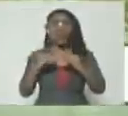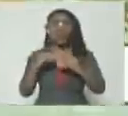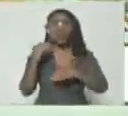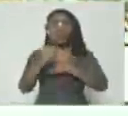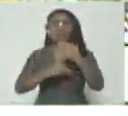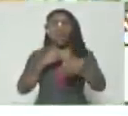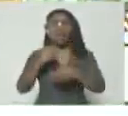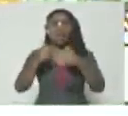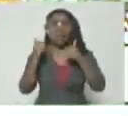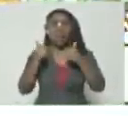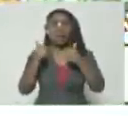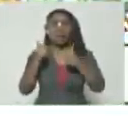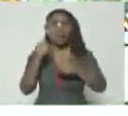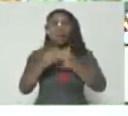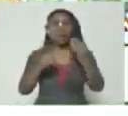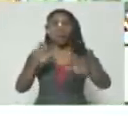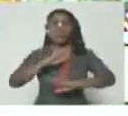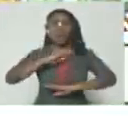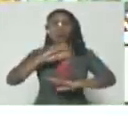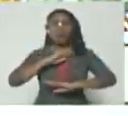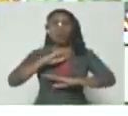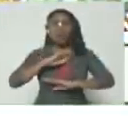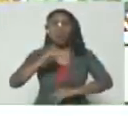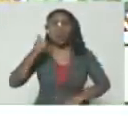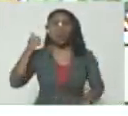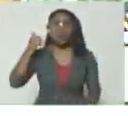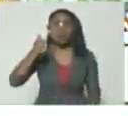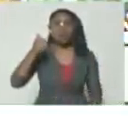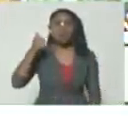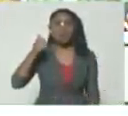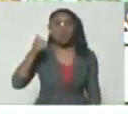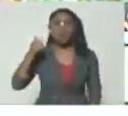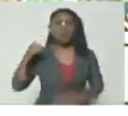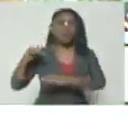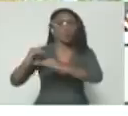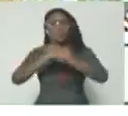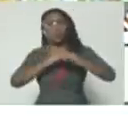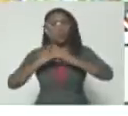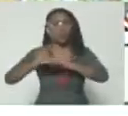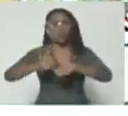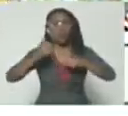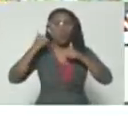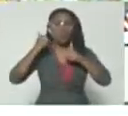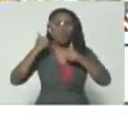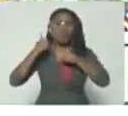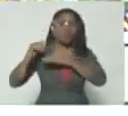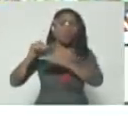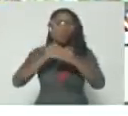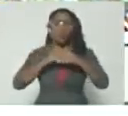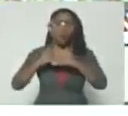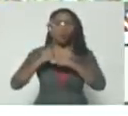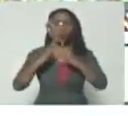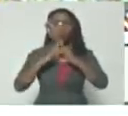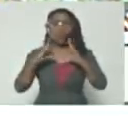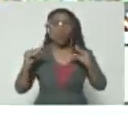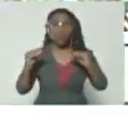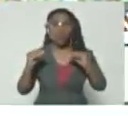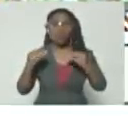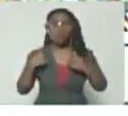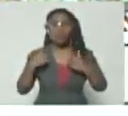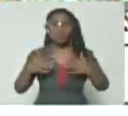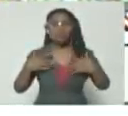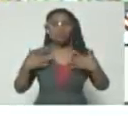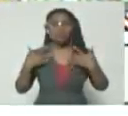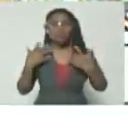bien será para beneficio y bien colectivo, para el bien común, para el bienestar de todos. A mí me alegra